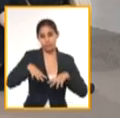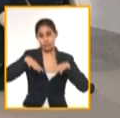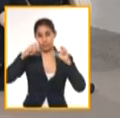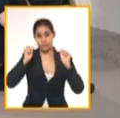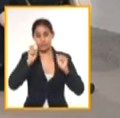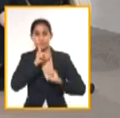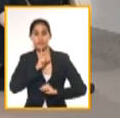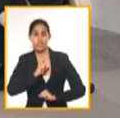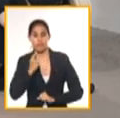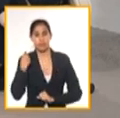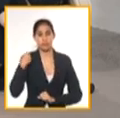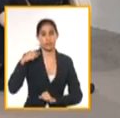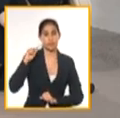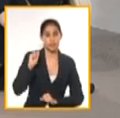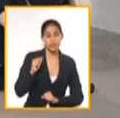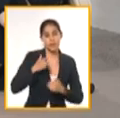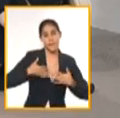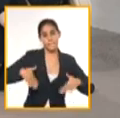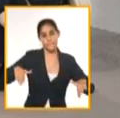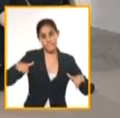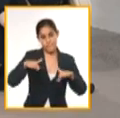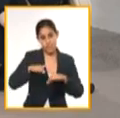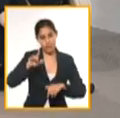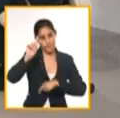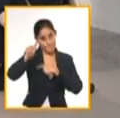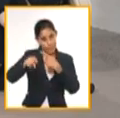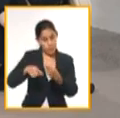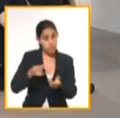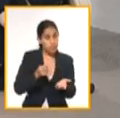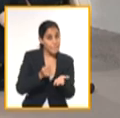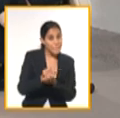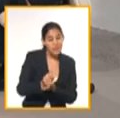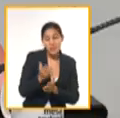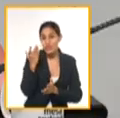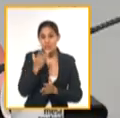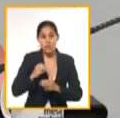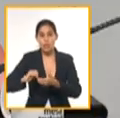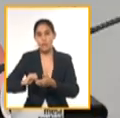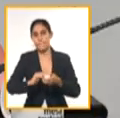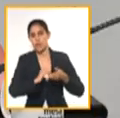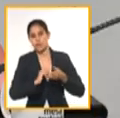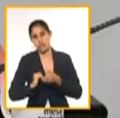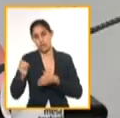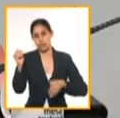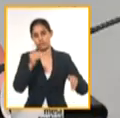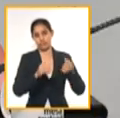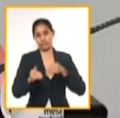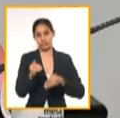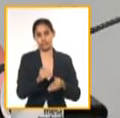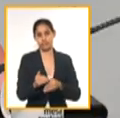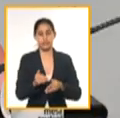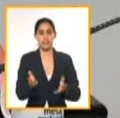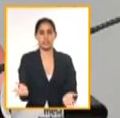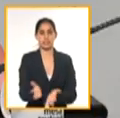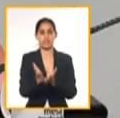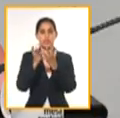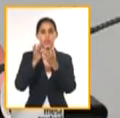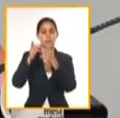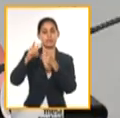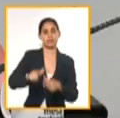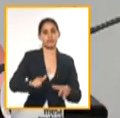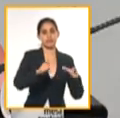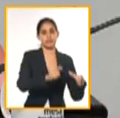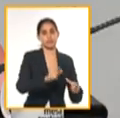viernes, una mesa el próximo miércoles con los compañeros que atienden todo el desarrollo de las fuentes renovables de energía, así que el